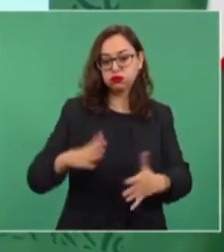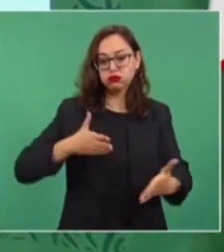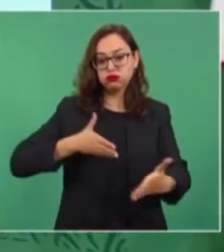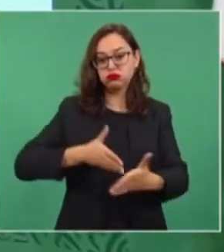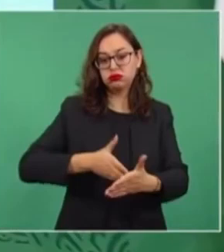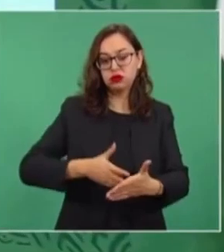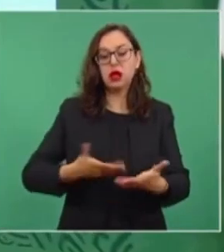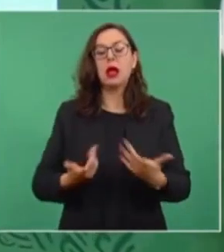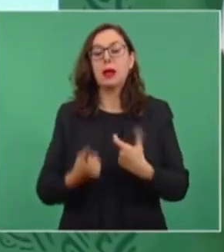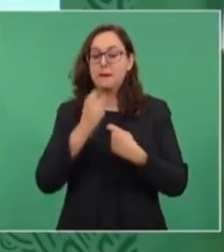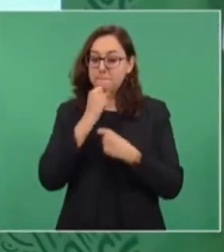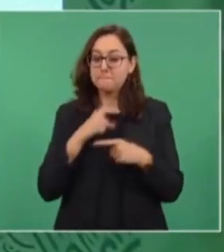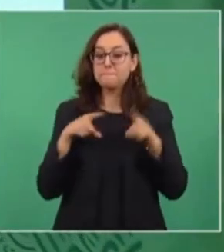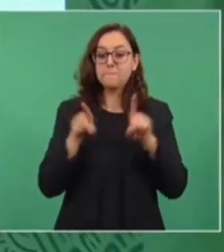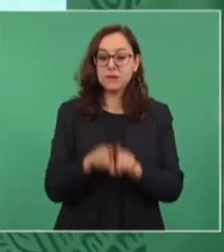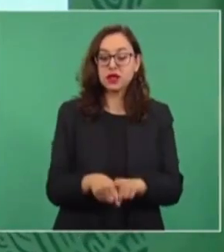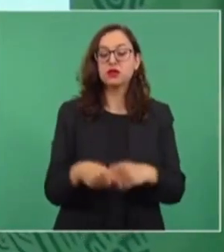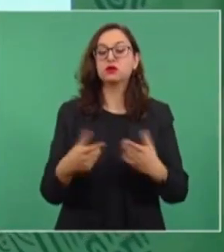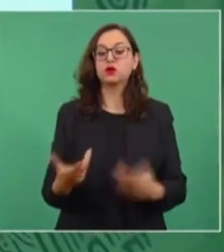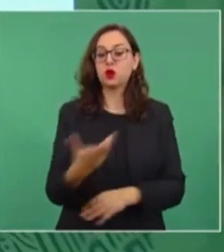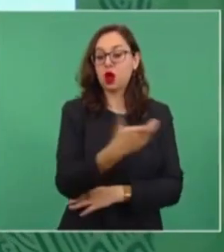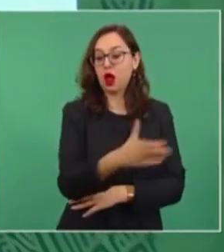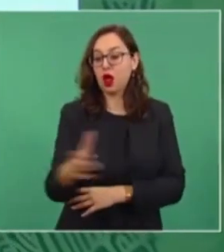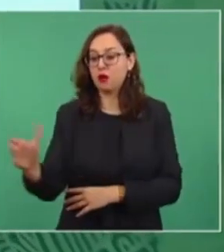canales de riego,